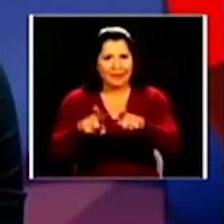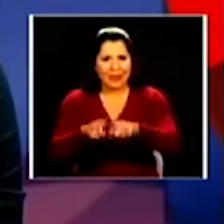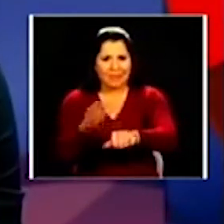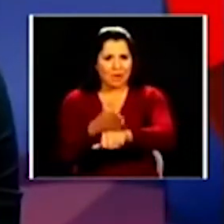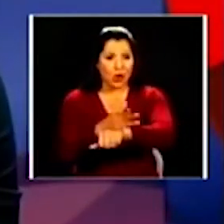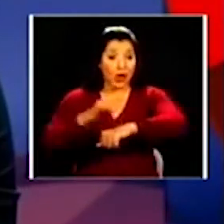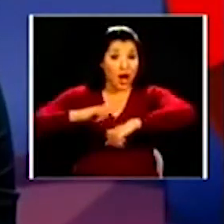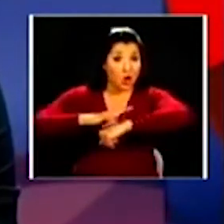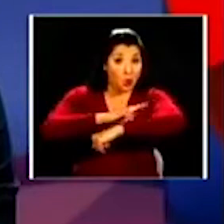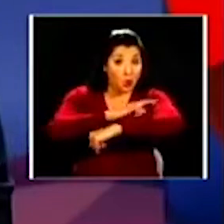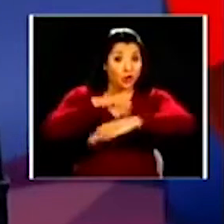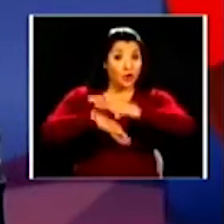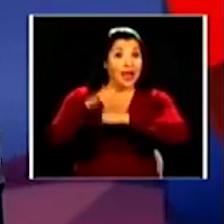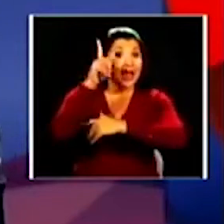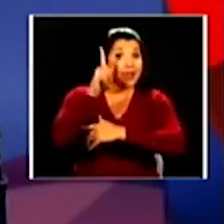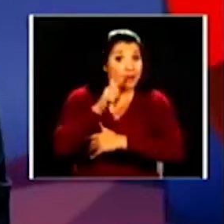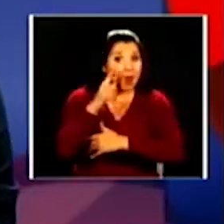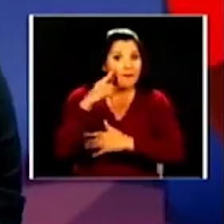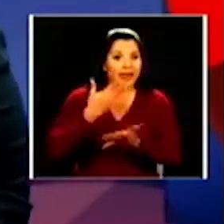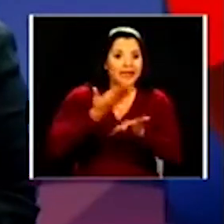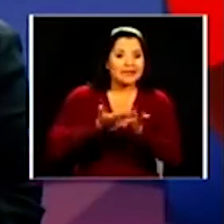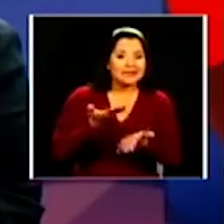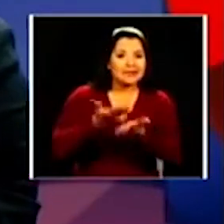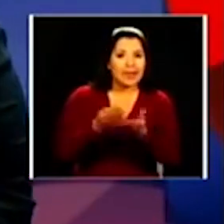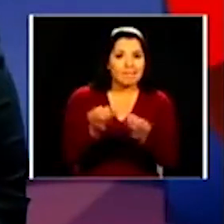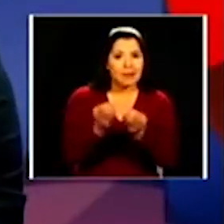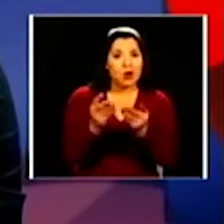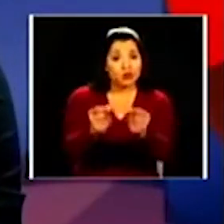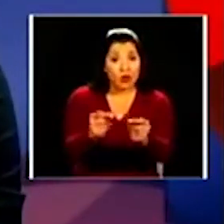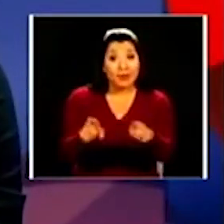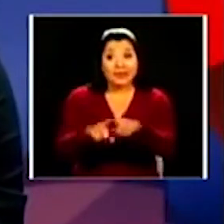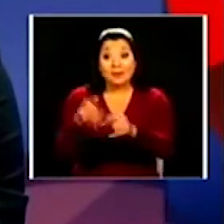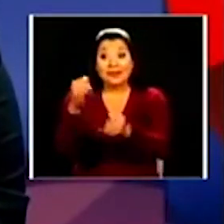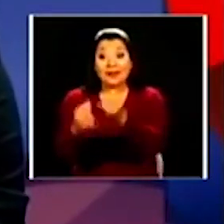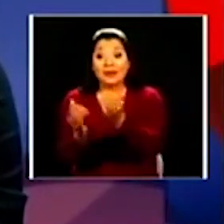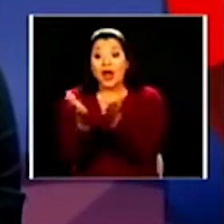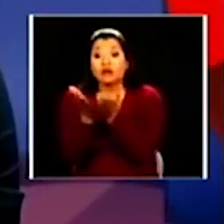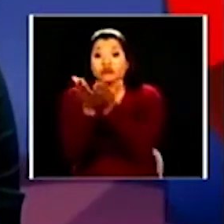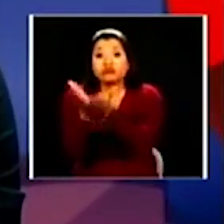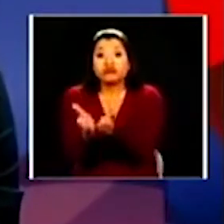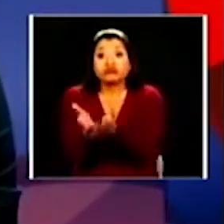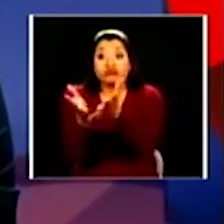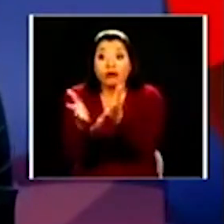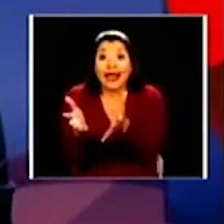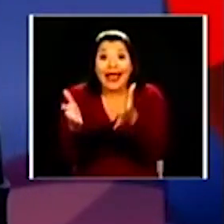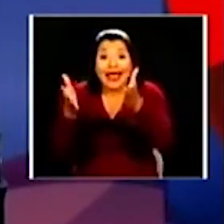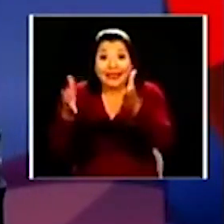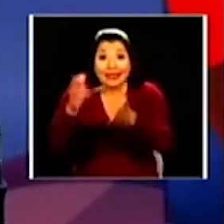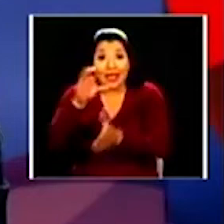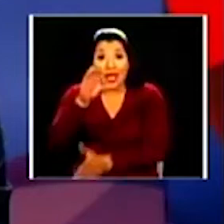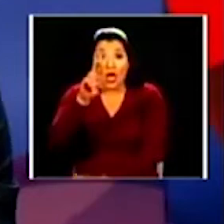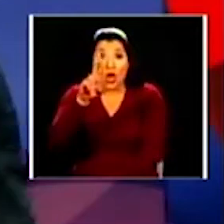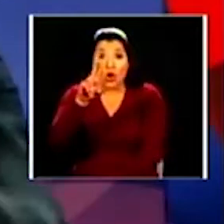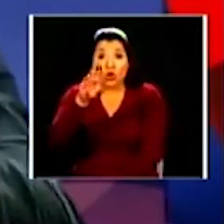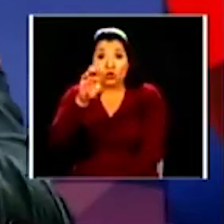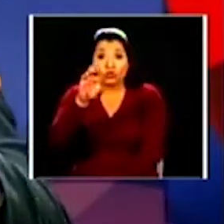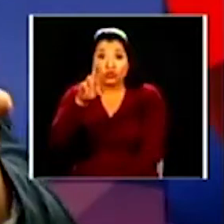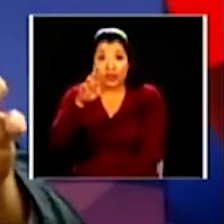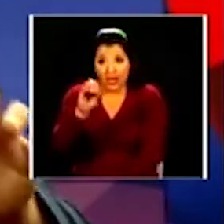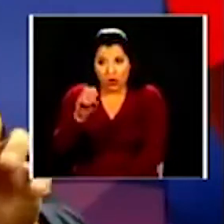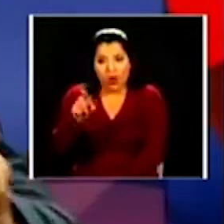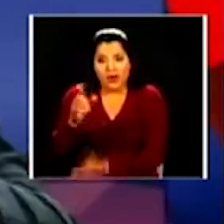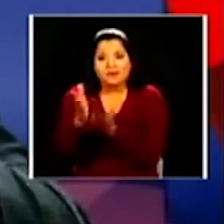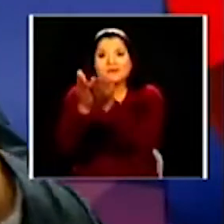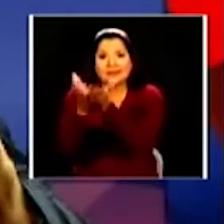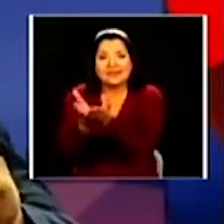en Limón para hacer más ágiles las llegadas, la terminal de cruceros para que aumente todavía más la visitación de cruceros, pero esté